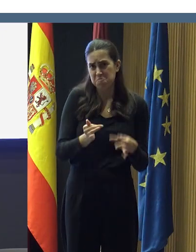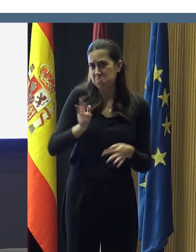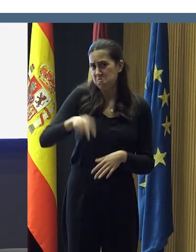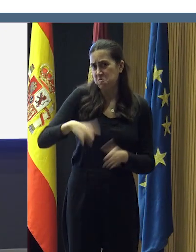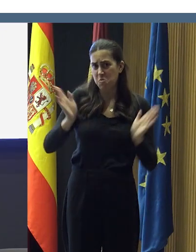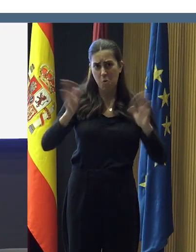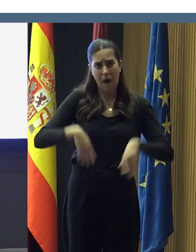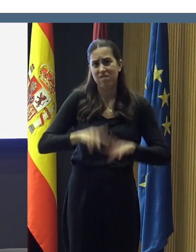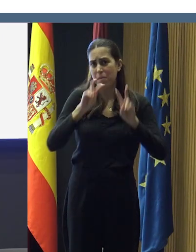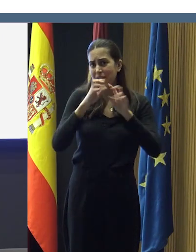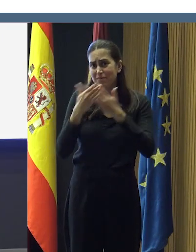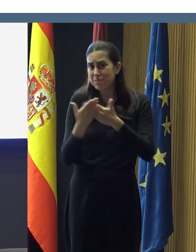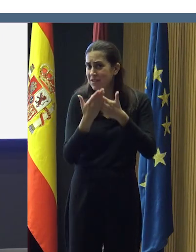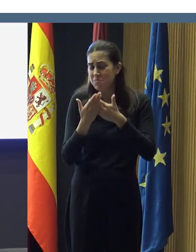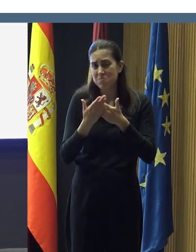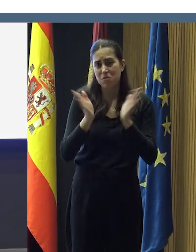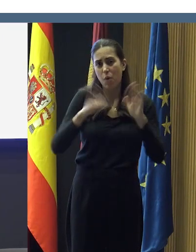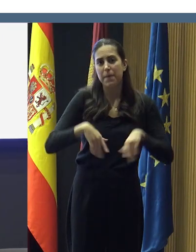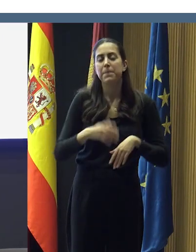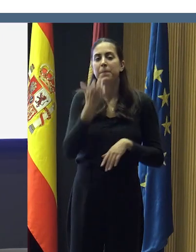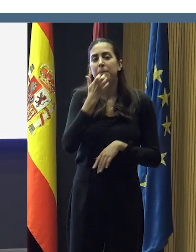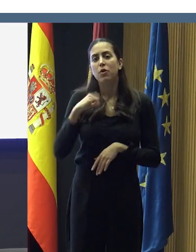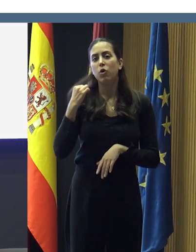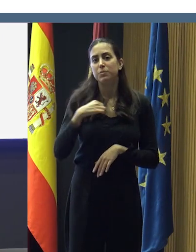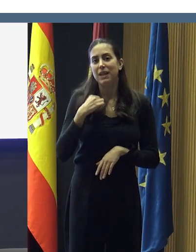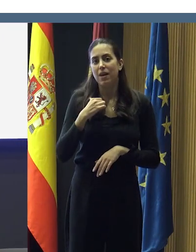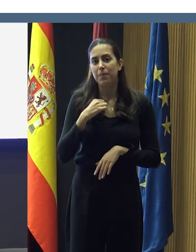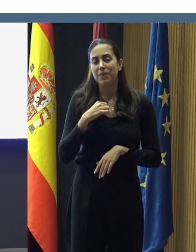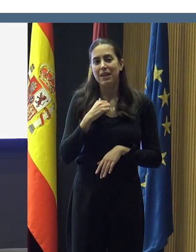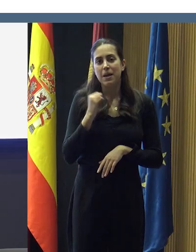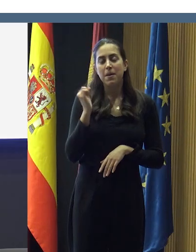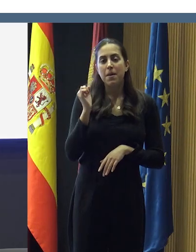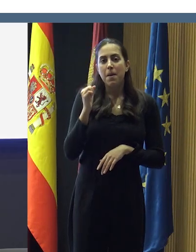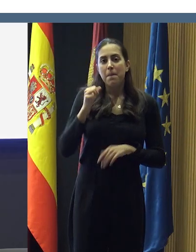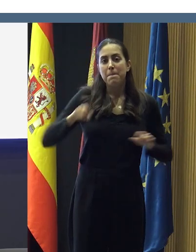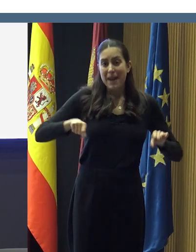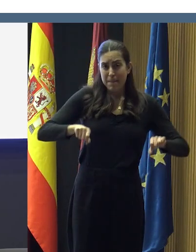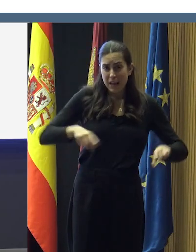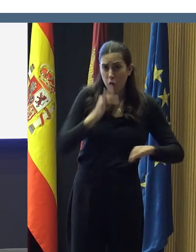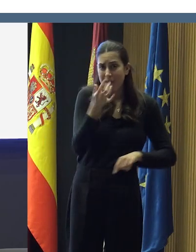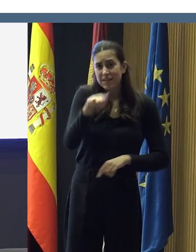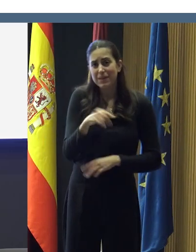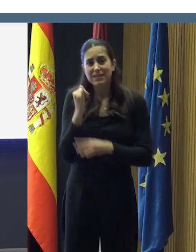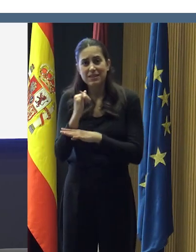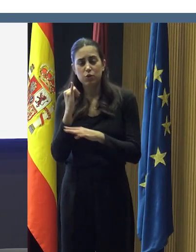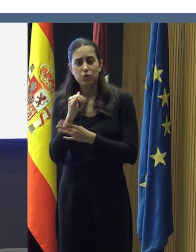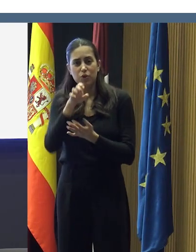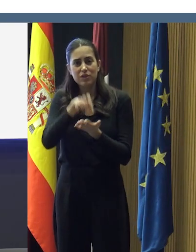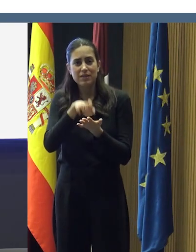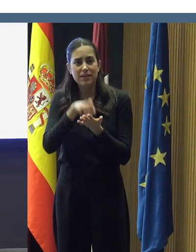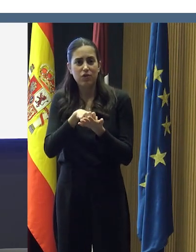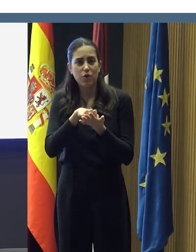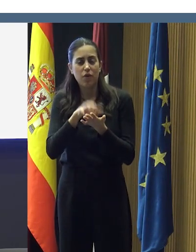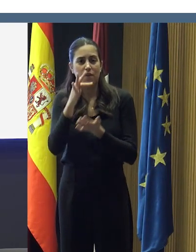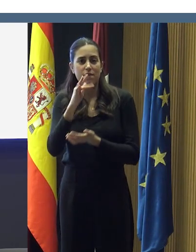en investigación. En el Hospital de Parapléjicos, por ejemplo, y en el Instituto, en el Centro Príncipe Felipe